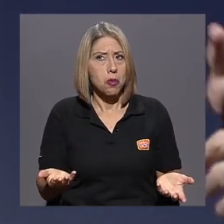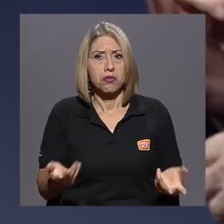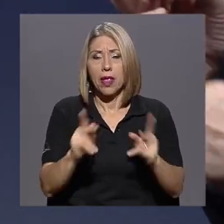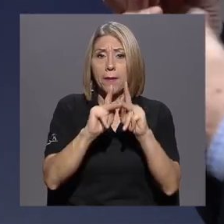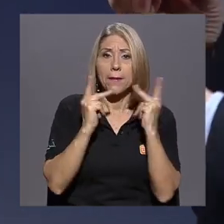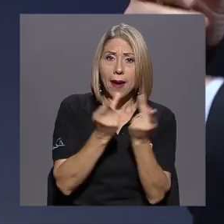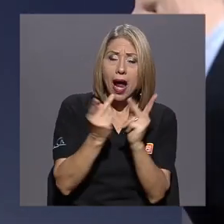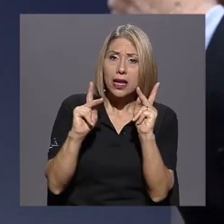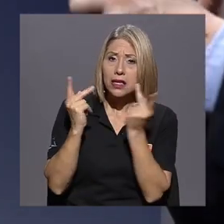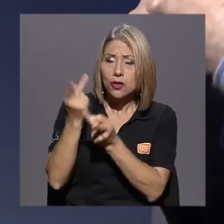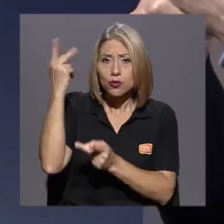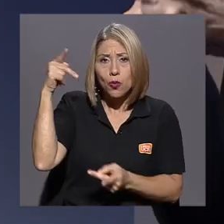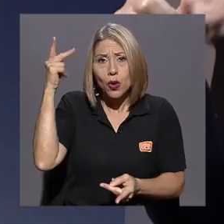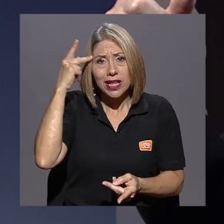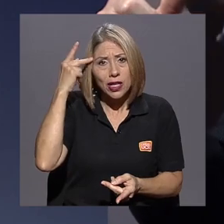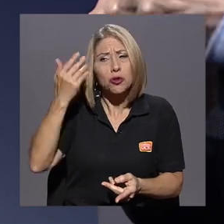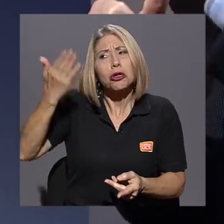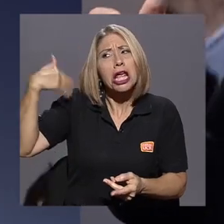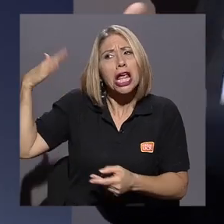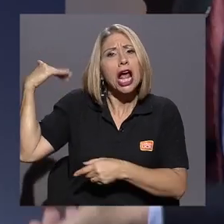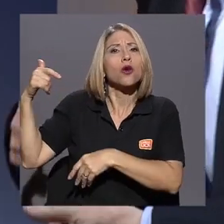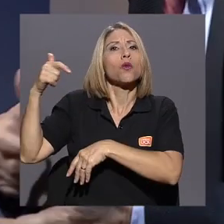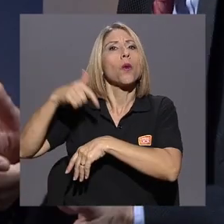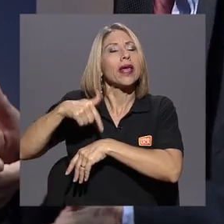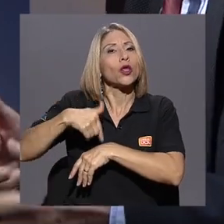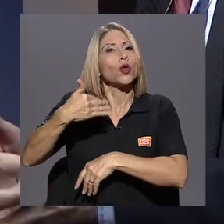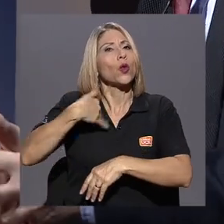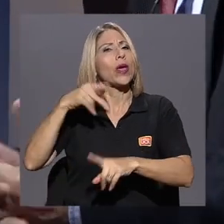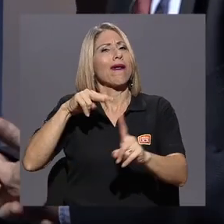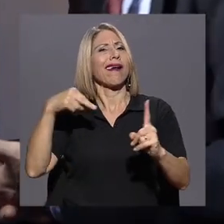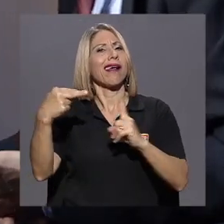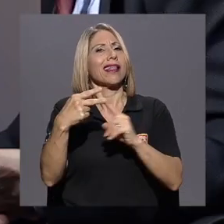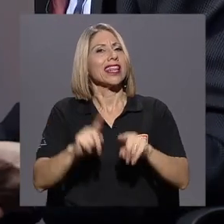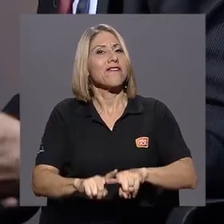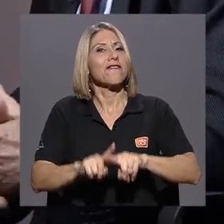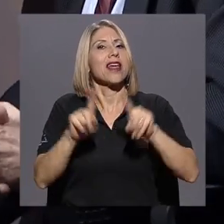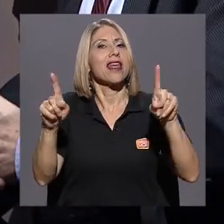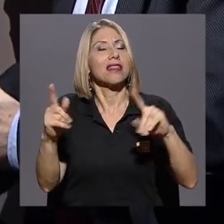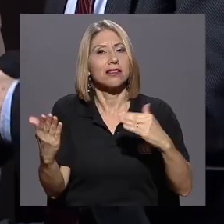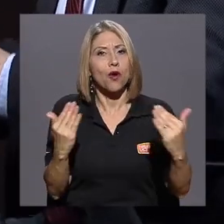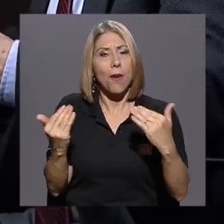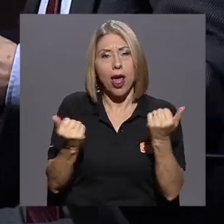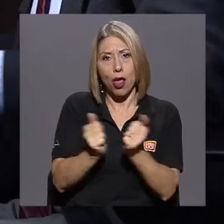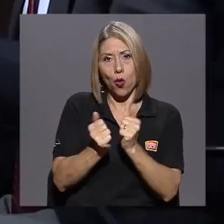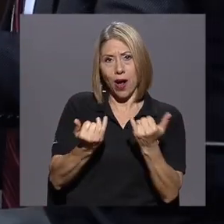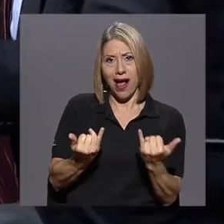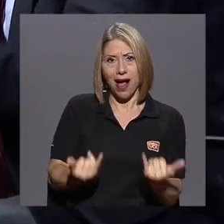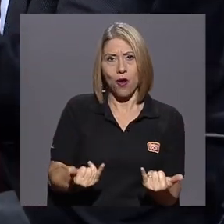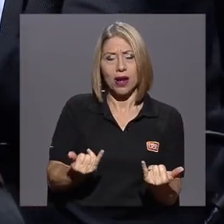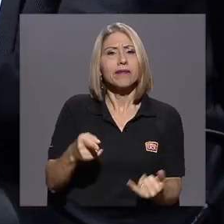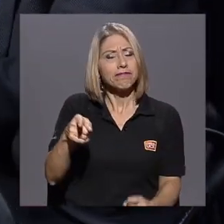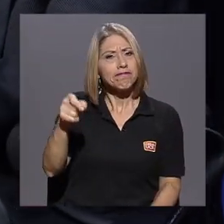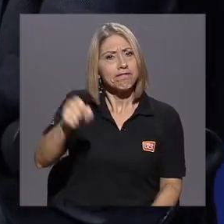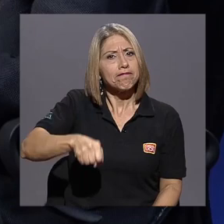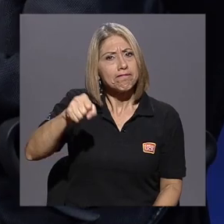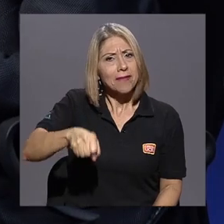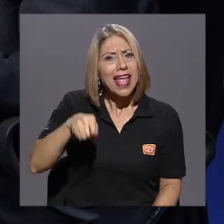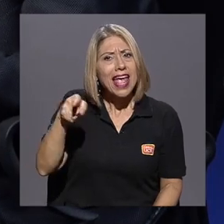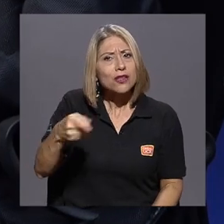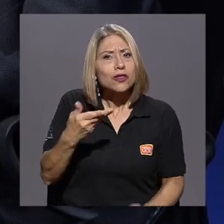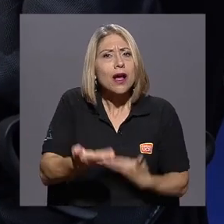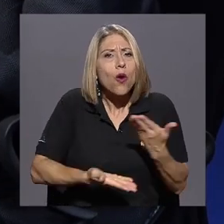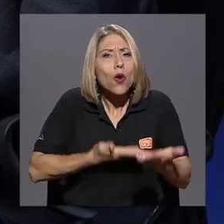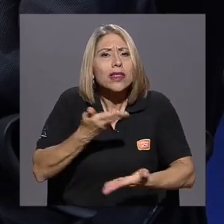los partidos políticos que en algún momento sostuvieron tesis muy diferentes a las que suscriben ahora, desde luego que están contribuyendo